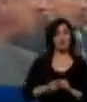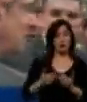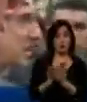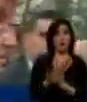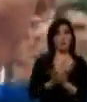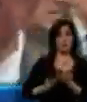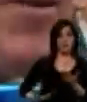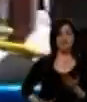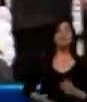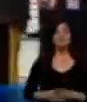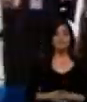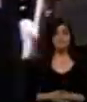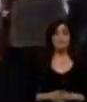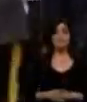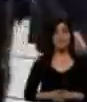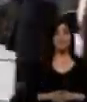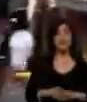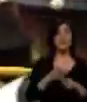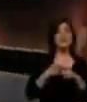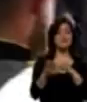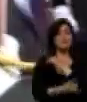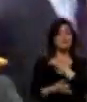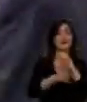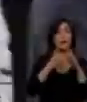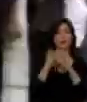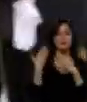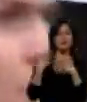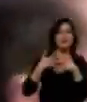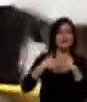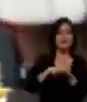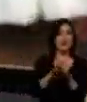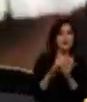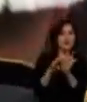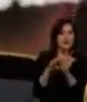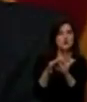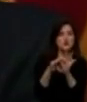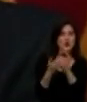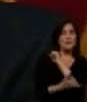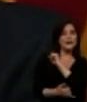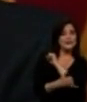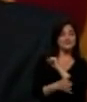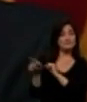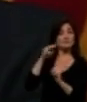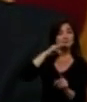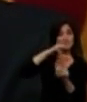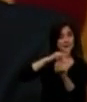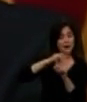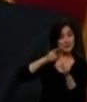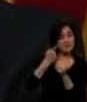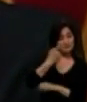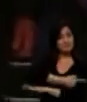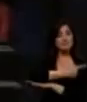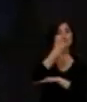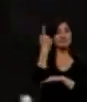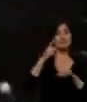nuevo presidente en Lima. Con el resto de países se habla de la integración y cooperación. Así llegó el mensaje del primer día del